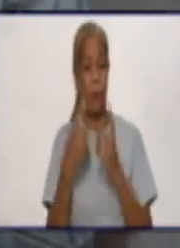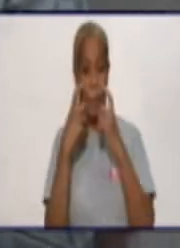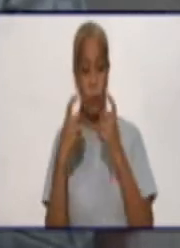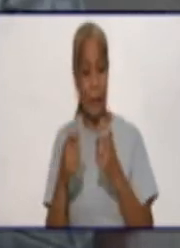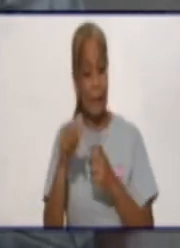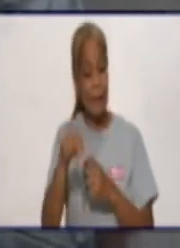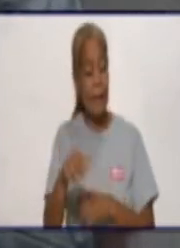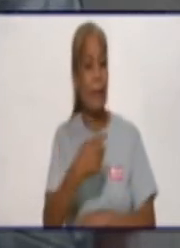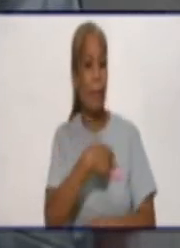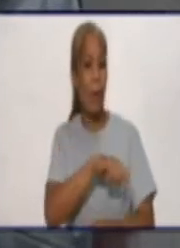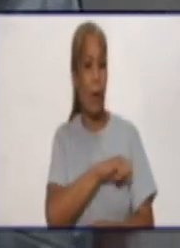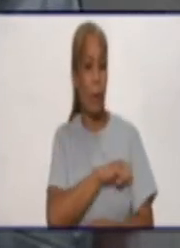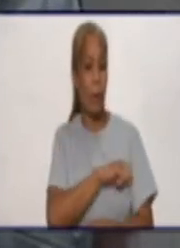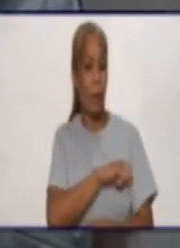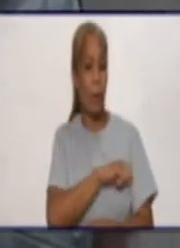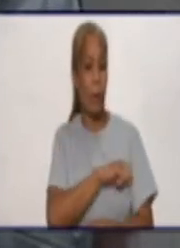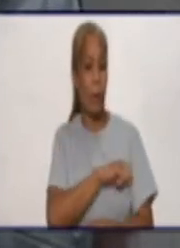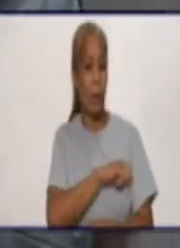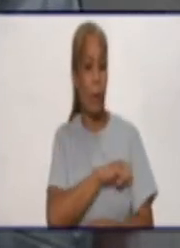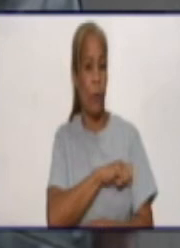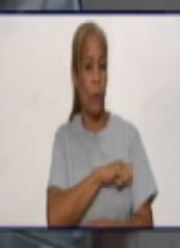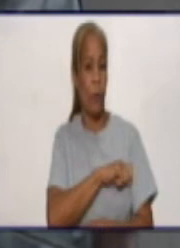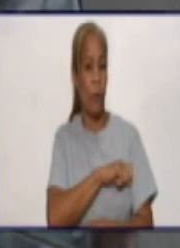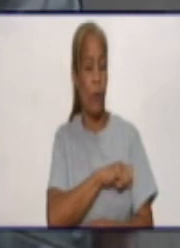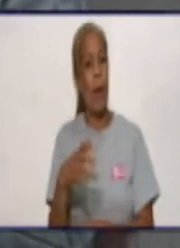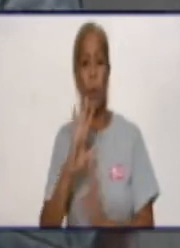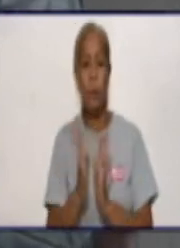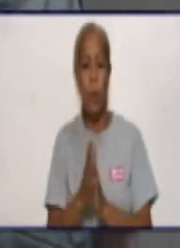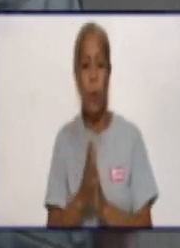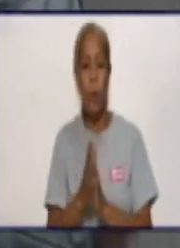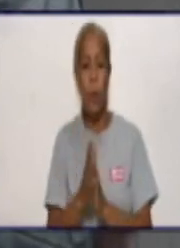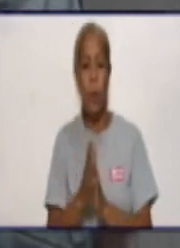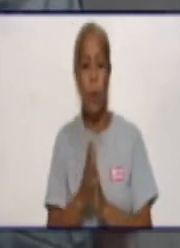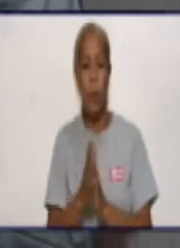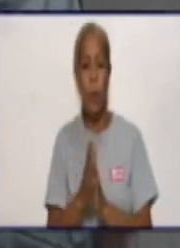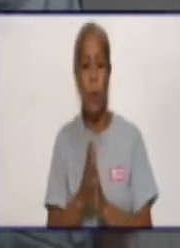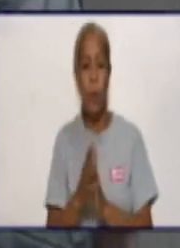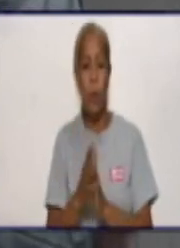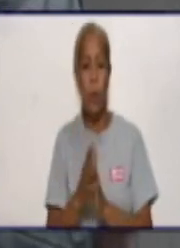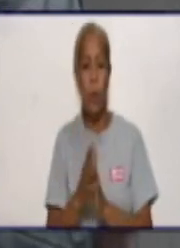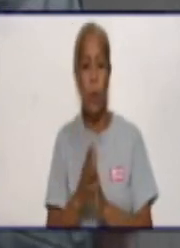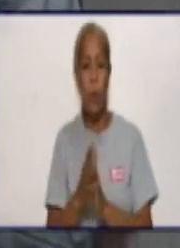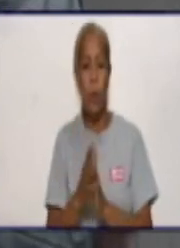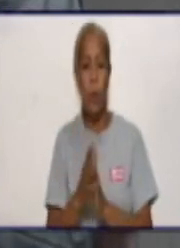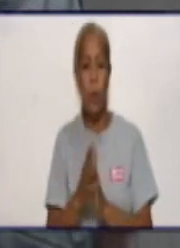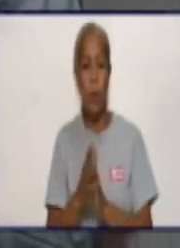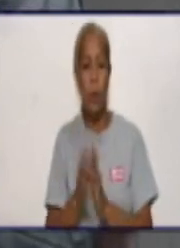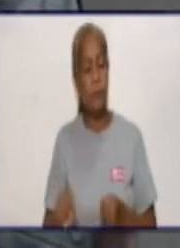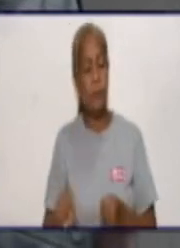también tiene que ver con que toda esta red finanzas y finanzas externas